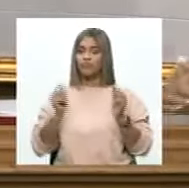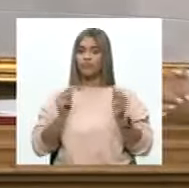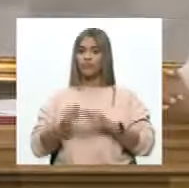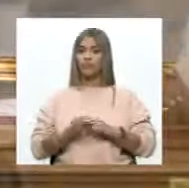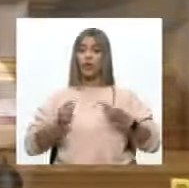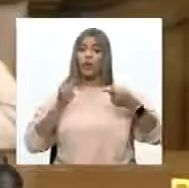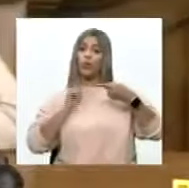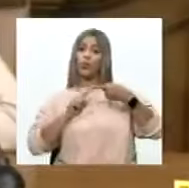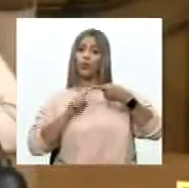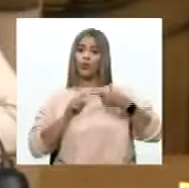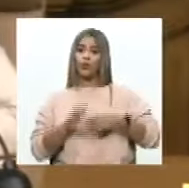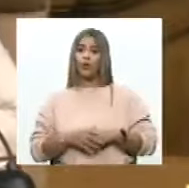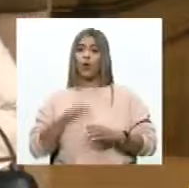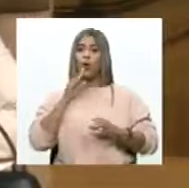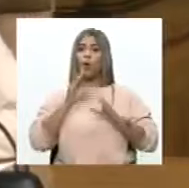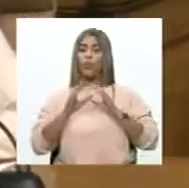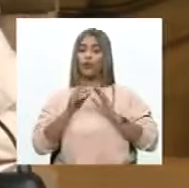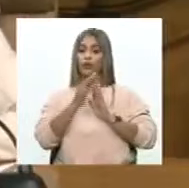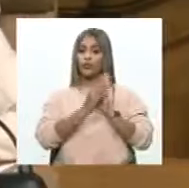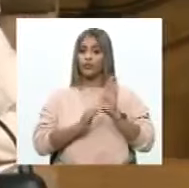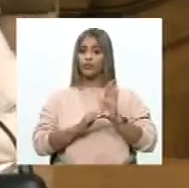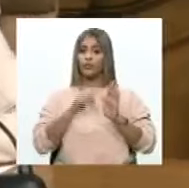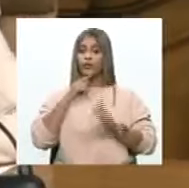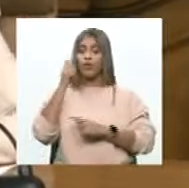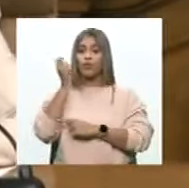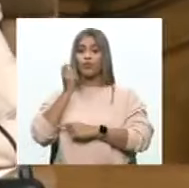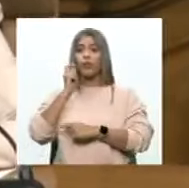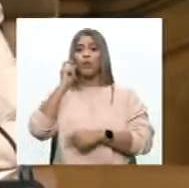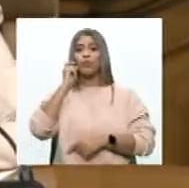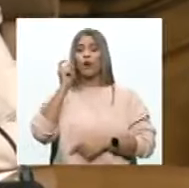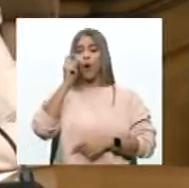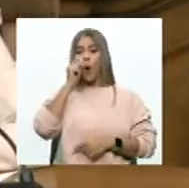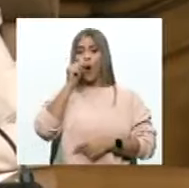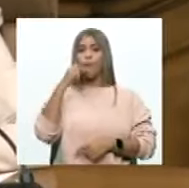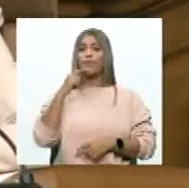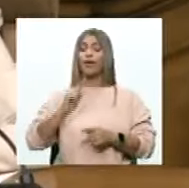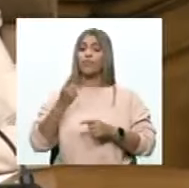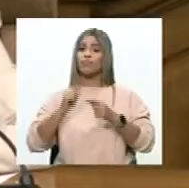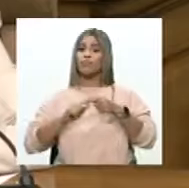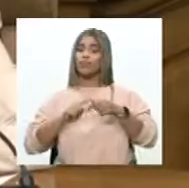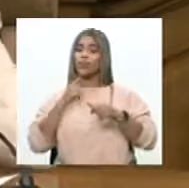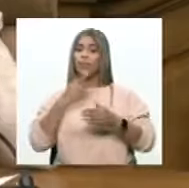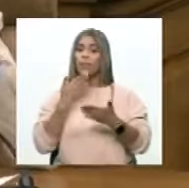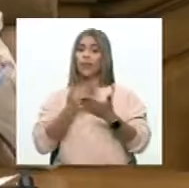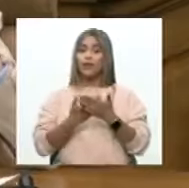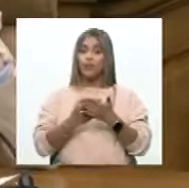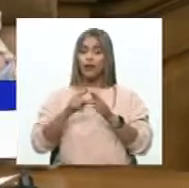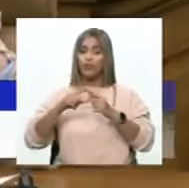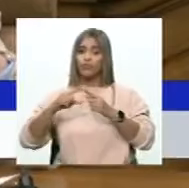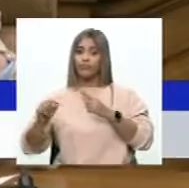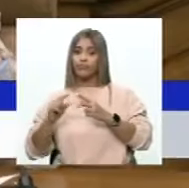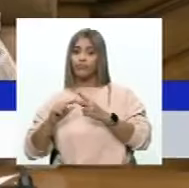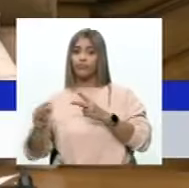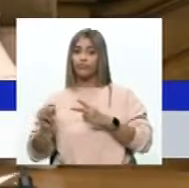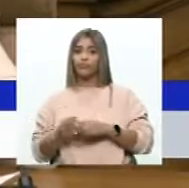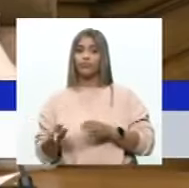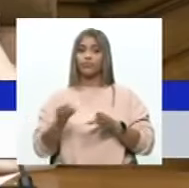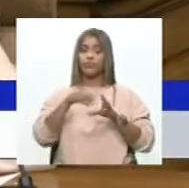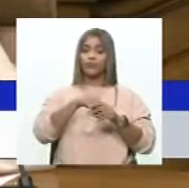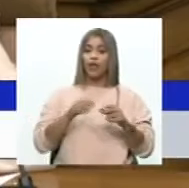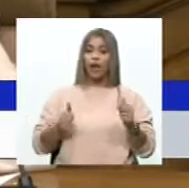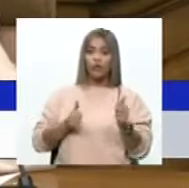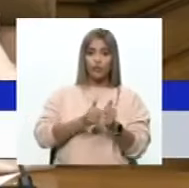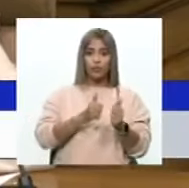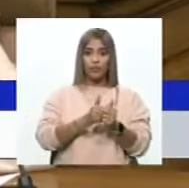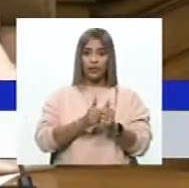Punto número uno. Comunicaciones suscritas por los diputados principales solicitando permiso para ausentarse e incorporar a sus